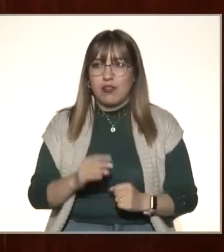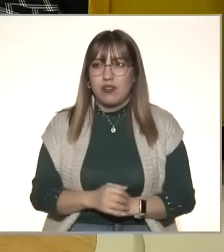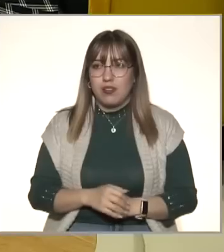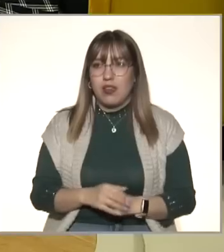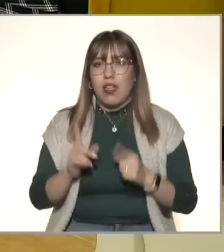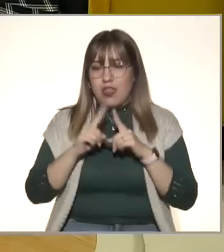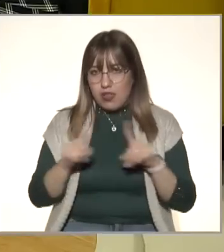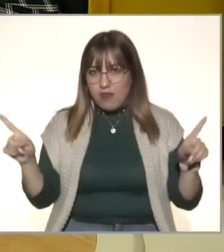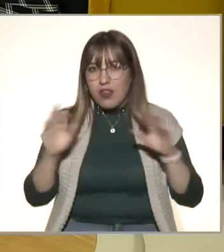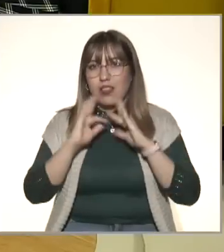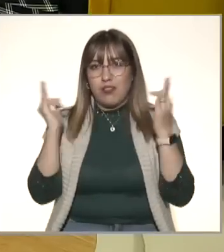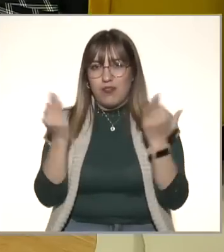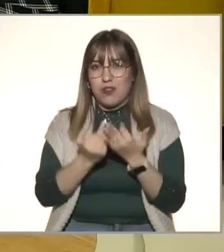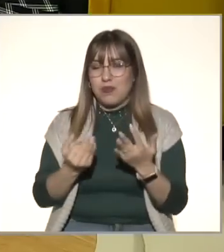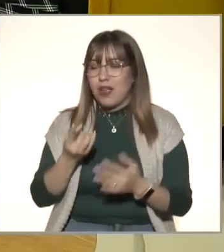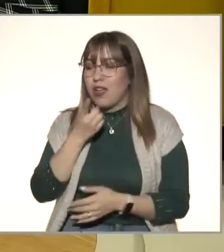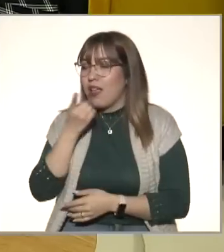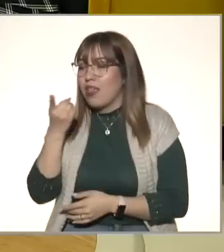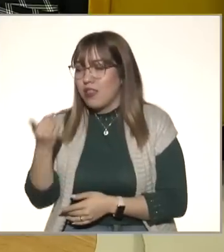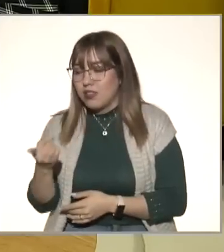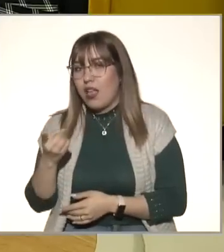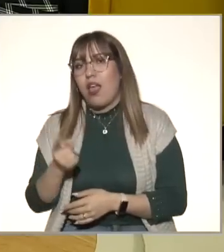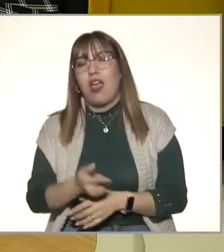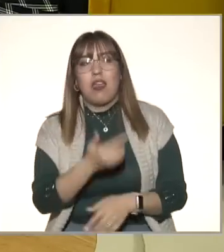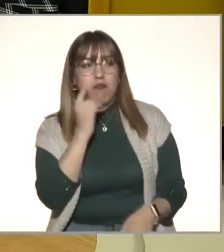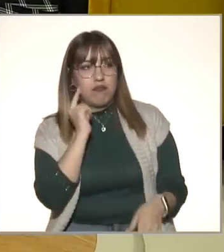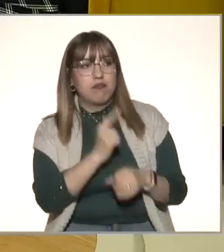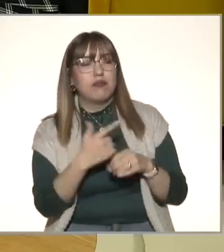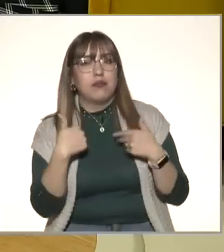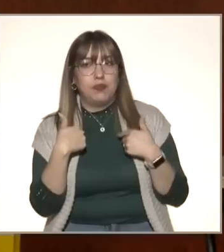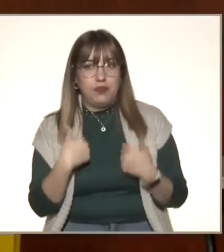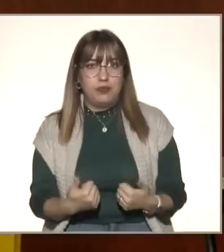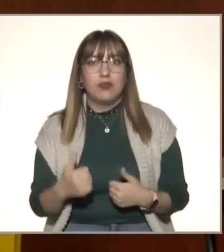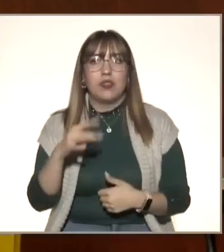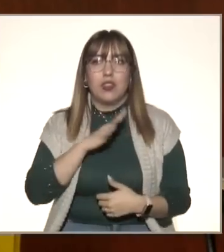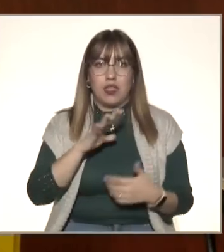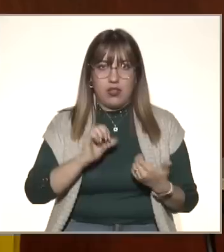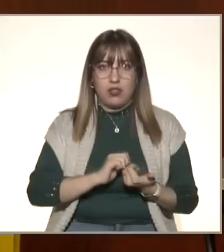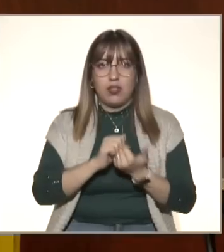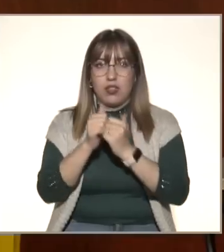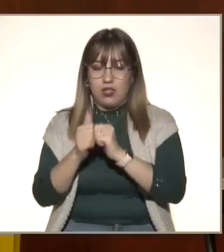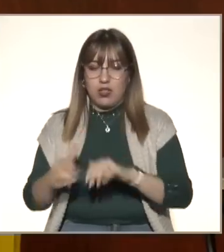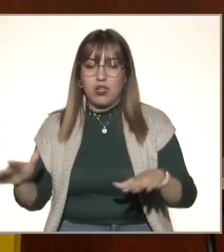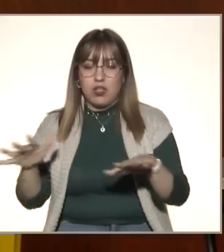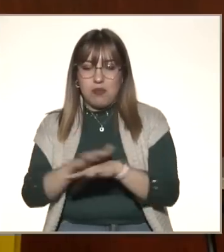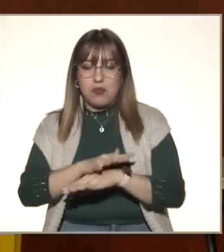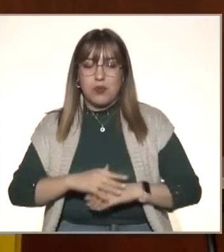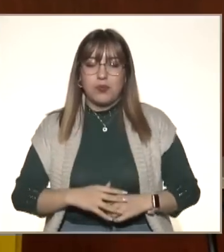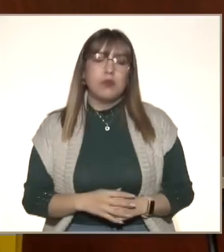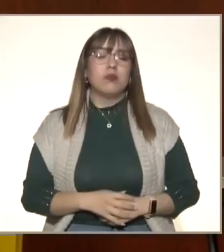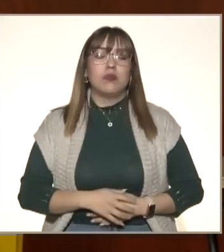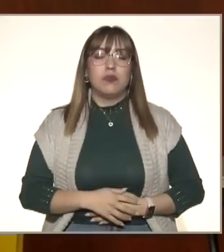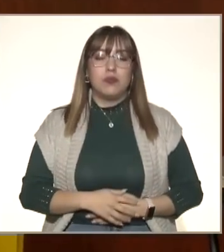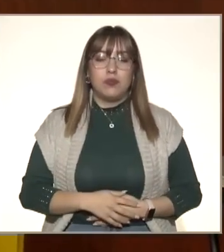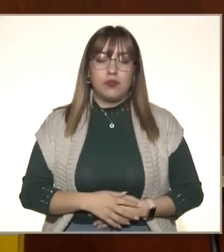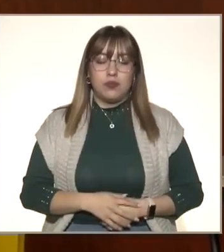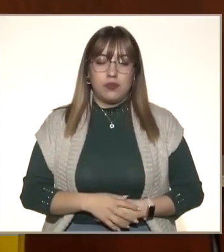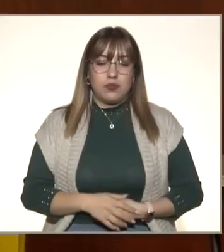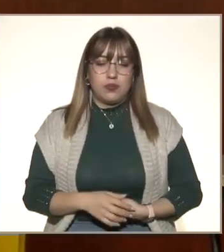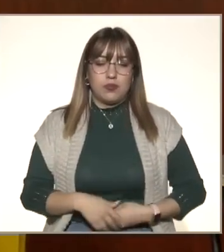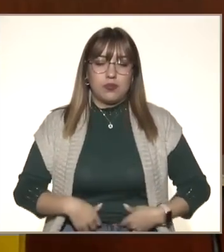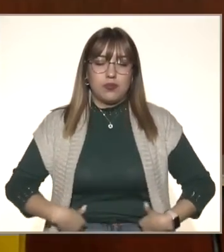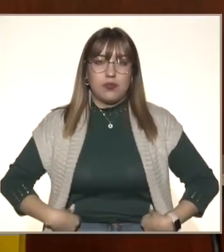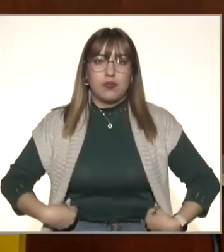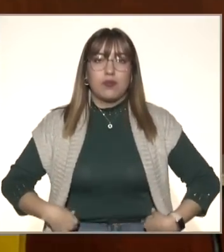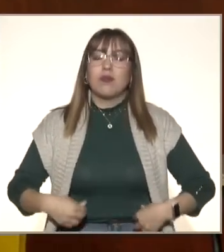de una diferente manera, Exactamente. ¿no? Te da la posibilidad para que haya un cambio. Absolutamente. Ahora, también nos decía Ana que en su familia, por ejemplo,